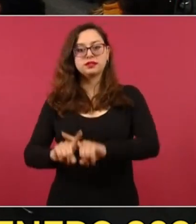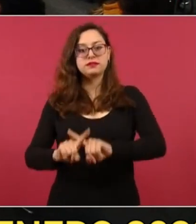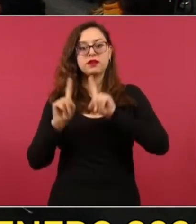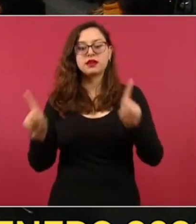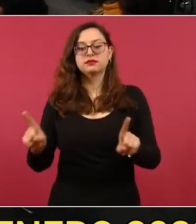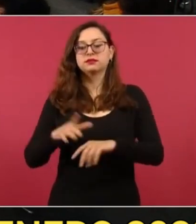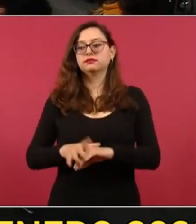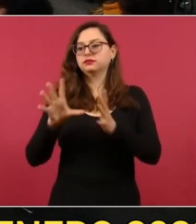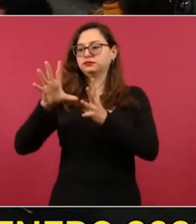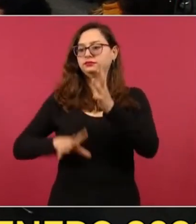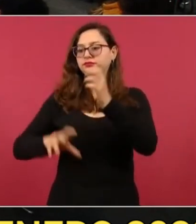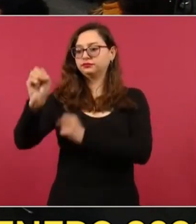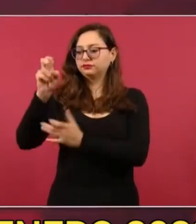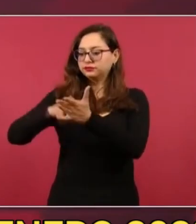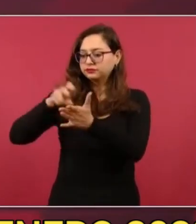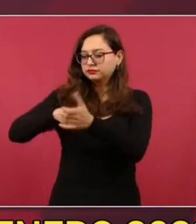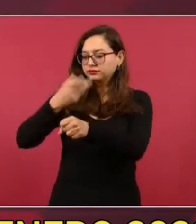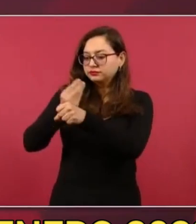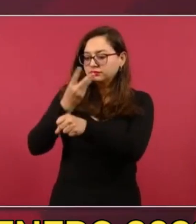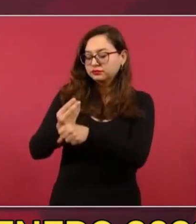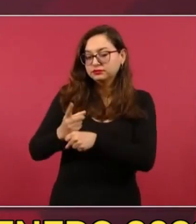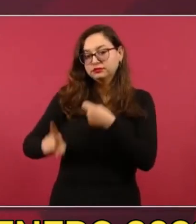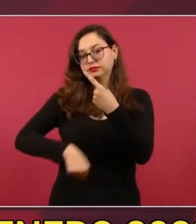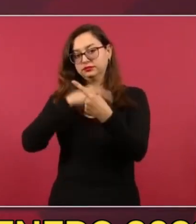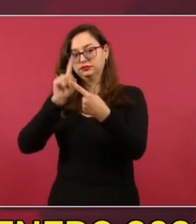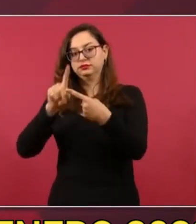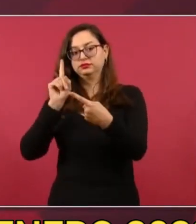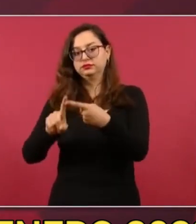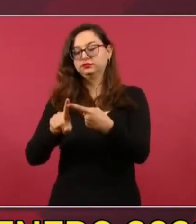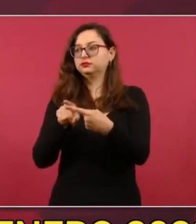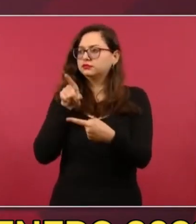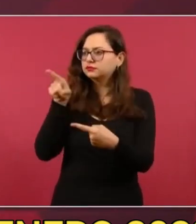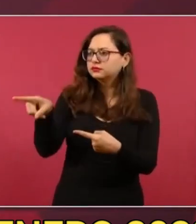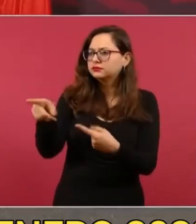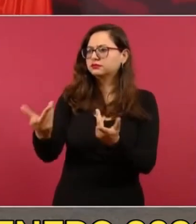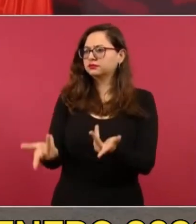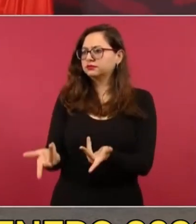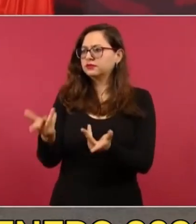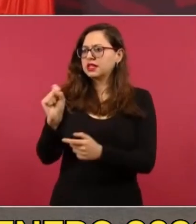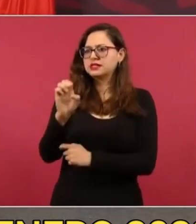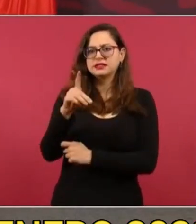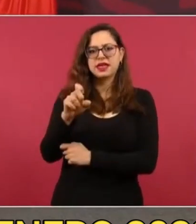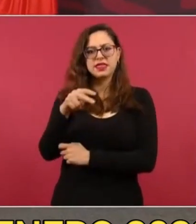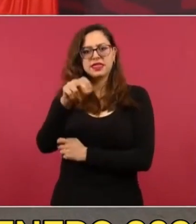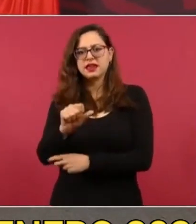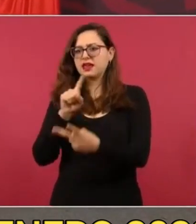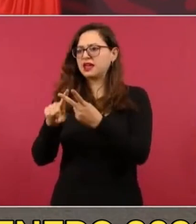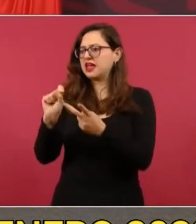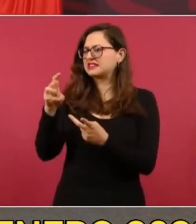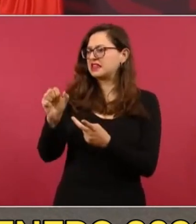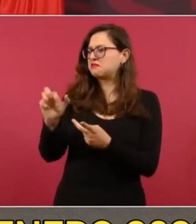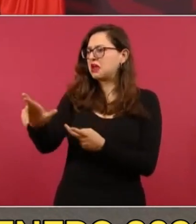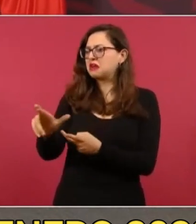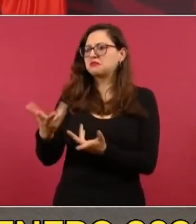Constitución para que se permita que nos ayude la Secretaría de la Defensa y la Secretaría